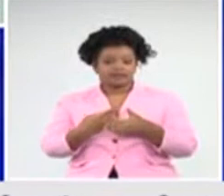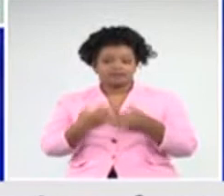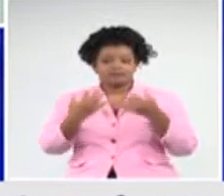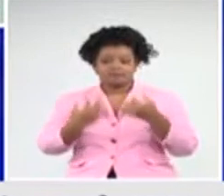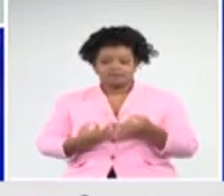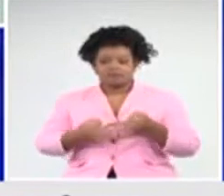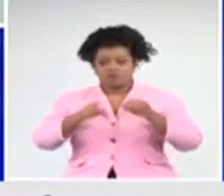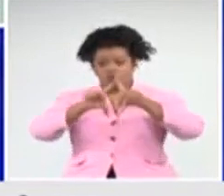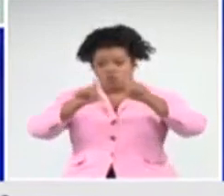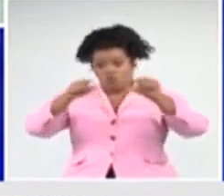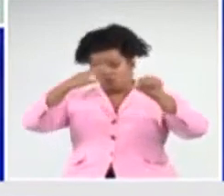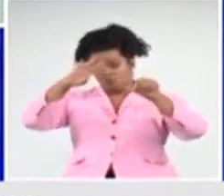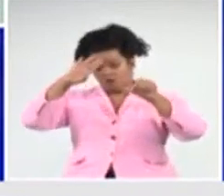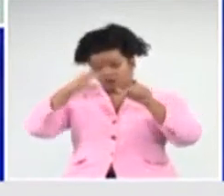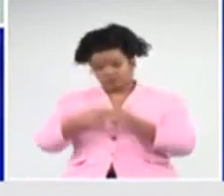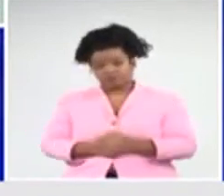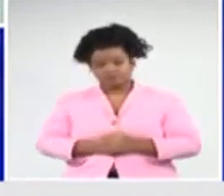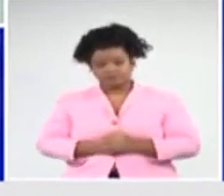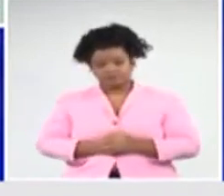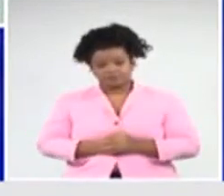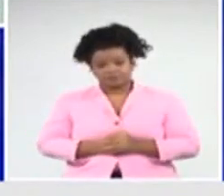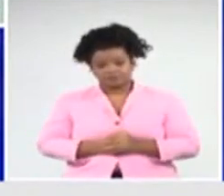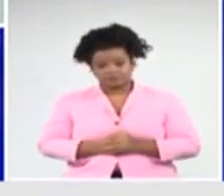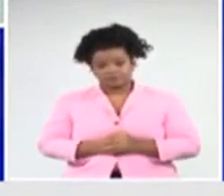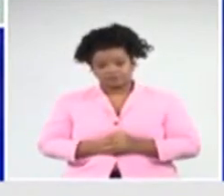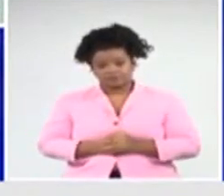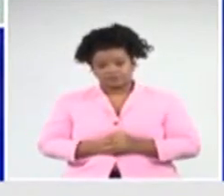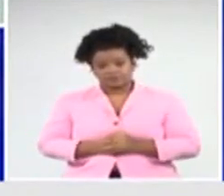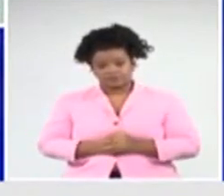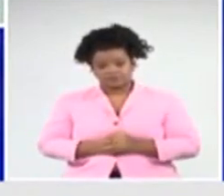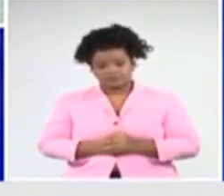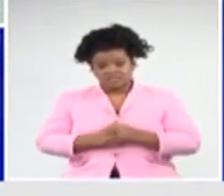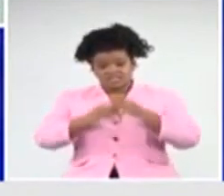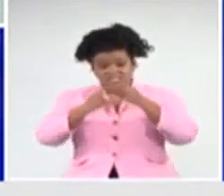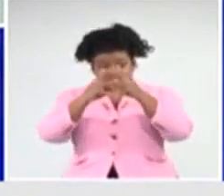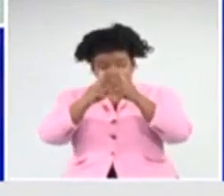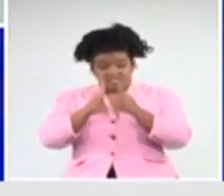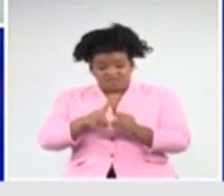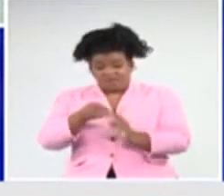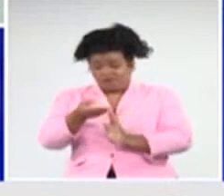país, con la elevada cifra de